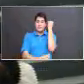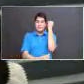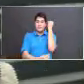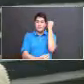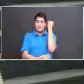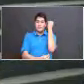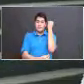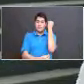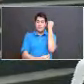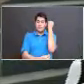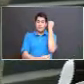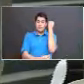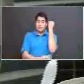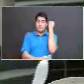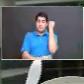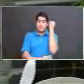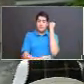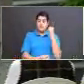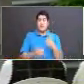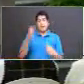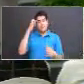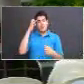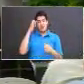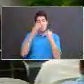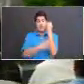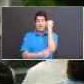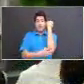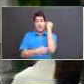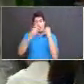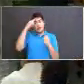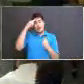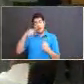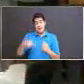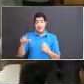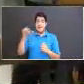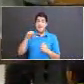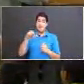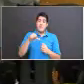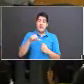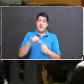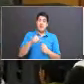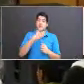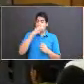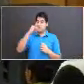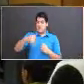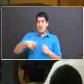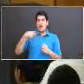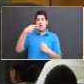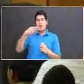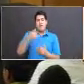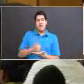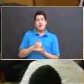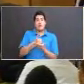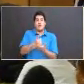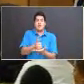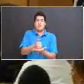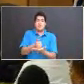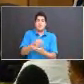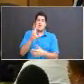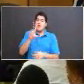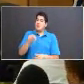Pensó en el pobre, en el día malo, lo ayudará Jehová. Fíjese que no lo ayudó en el mismo